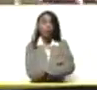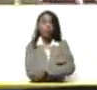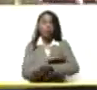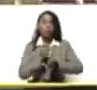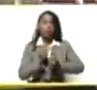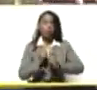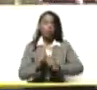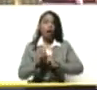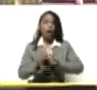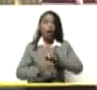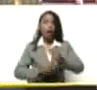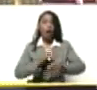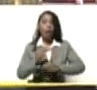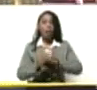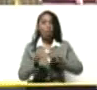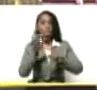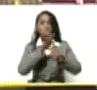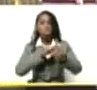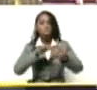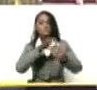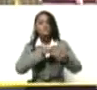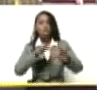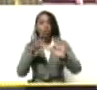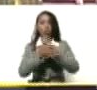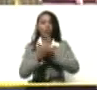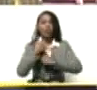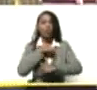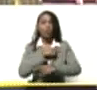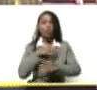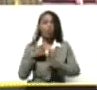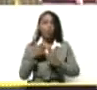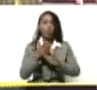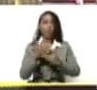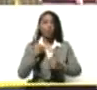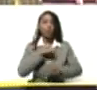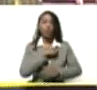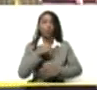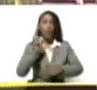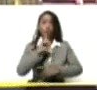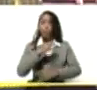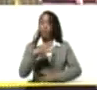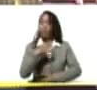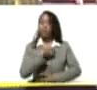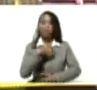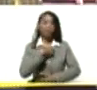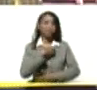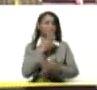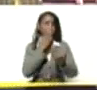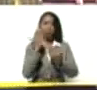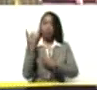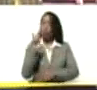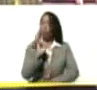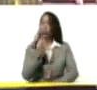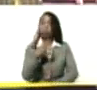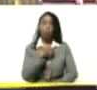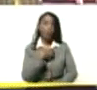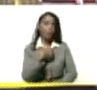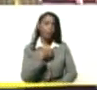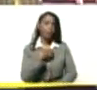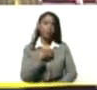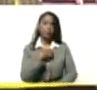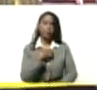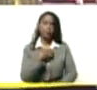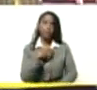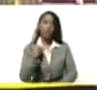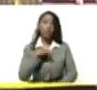intentar crear intrigas sobre nosotros y entre nosotros, y no ha podido ni podrá, ni podrá.